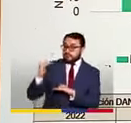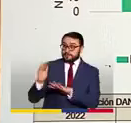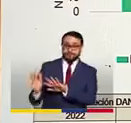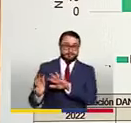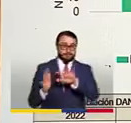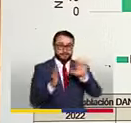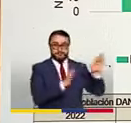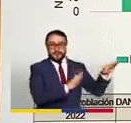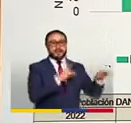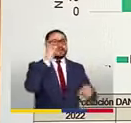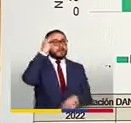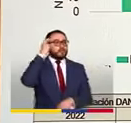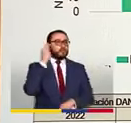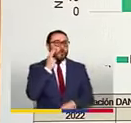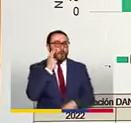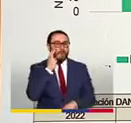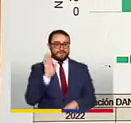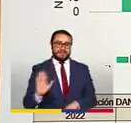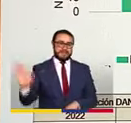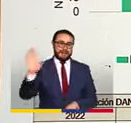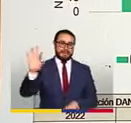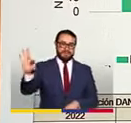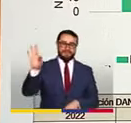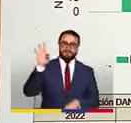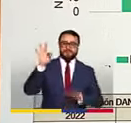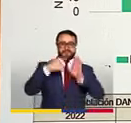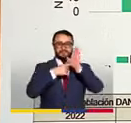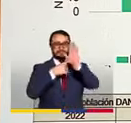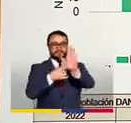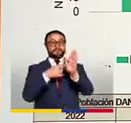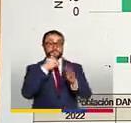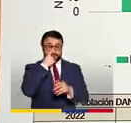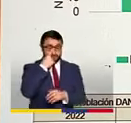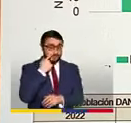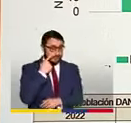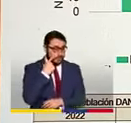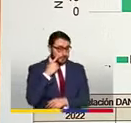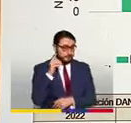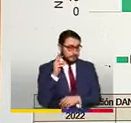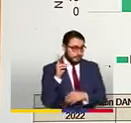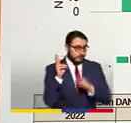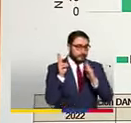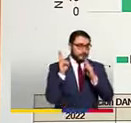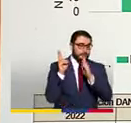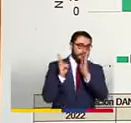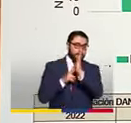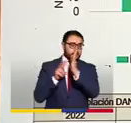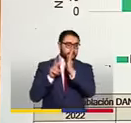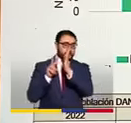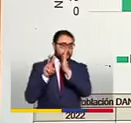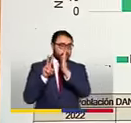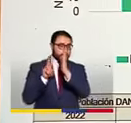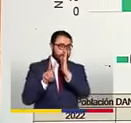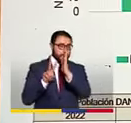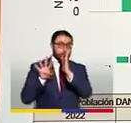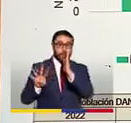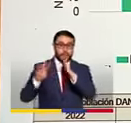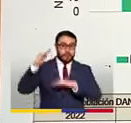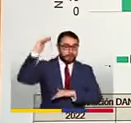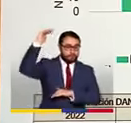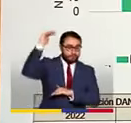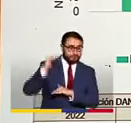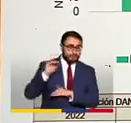Chocó, el otro departamento que escogimos, hasta el 24 van 24%